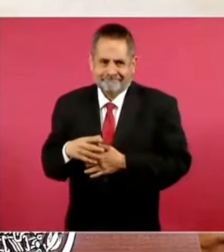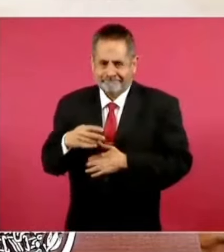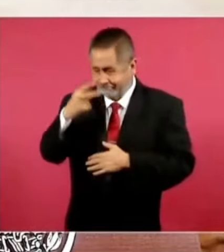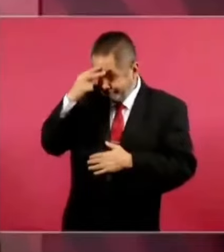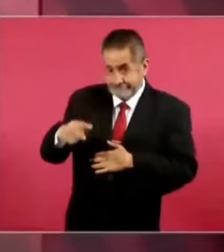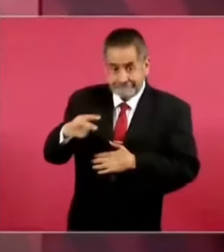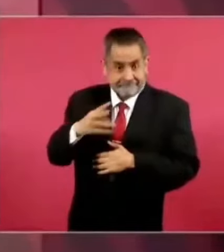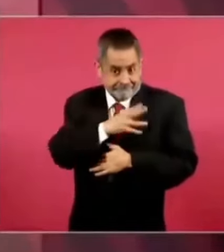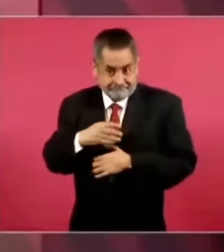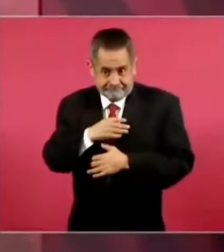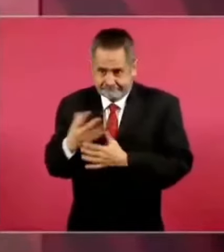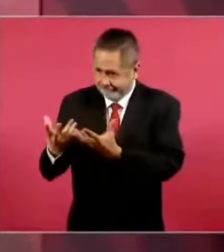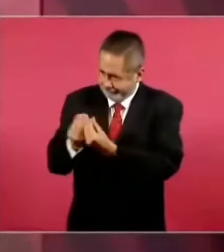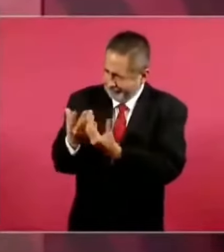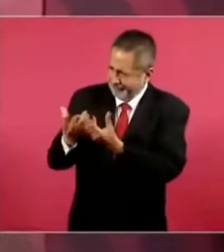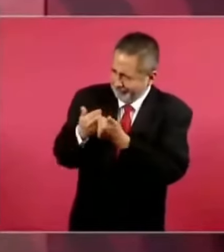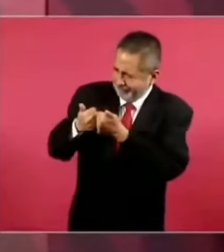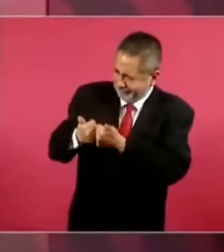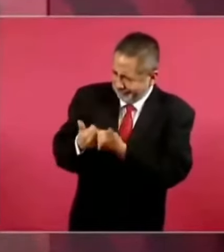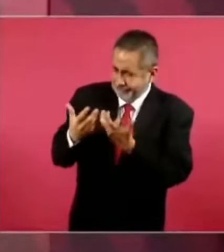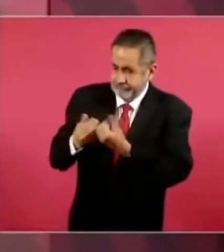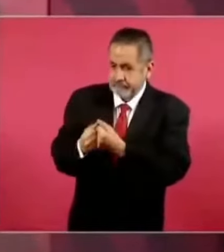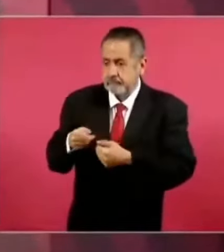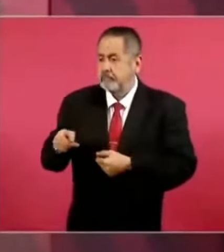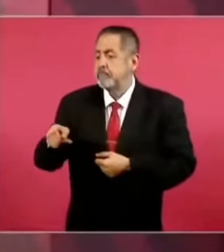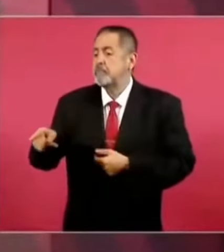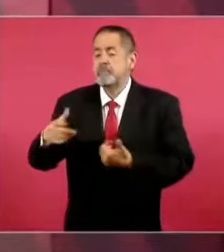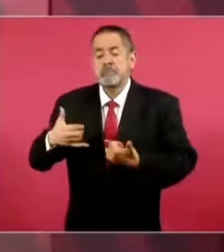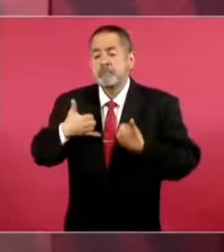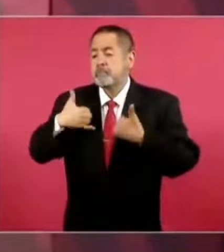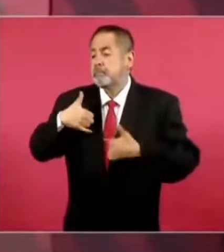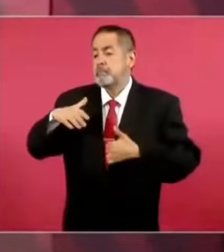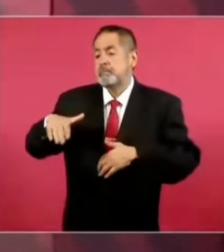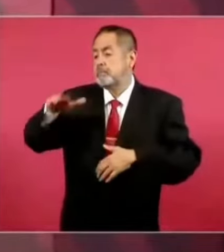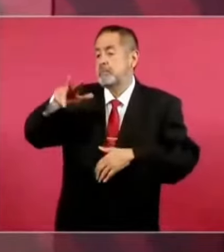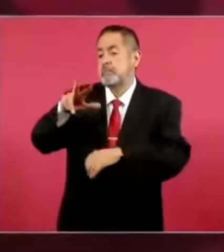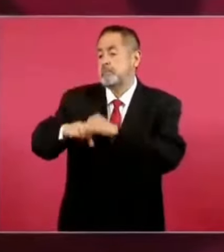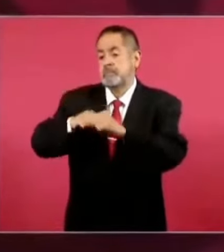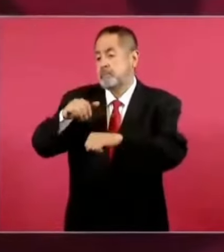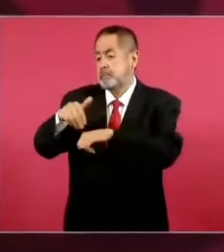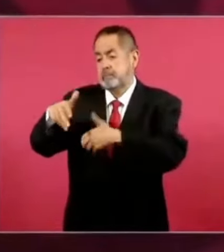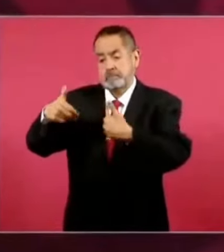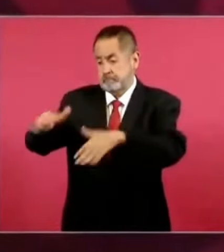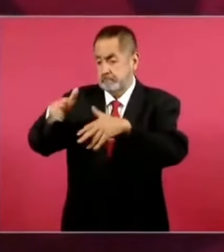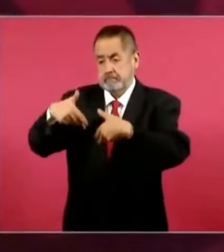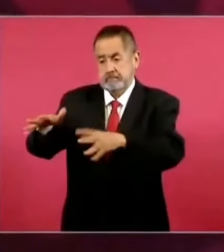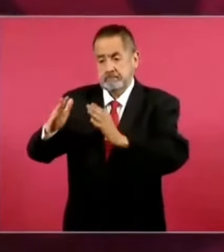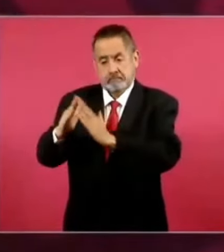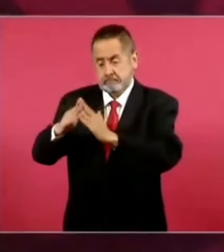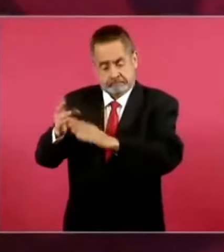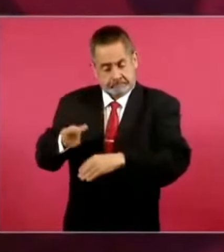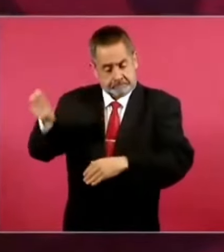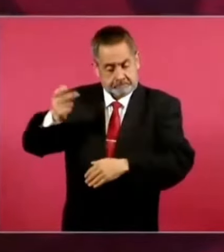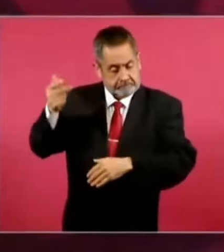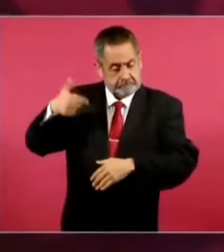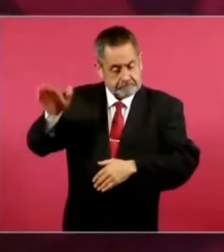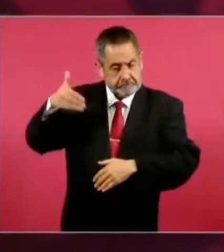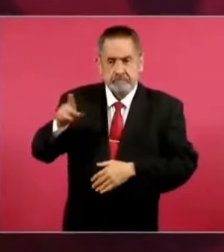En México no es que ya eres adolescente, sí, a ver, huecalala,